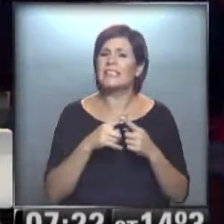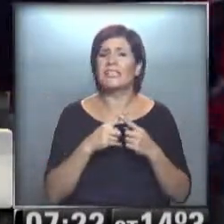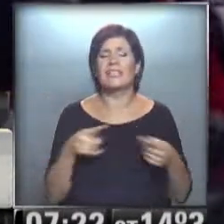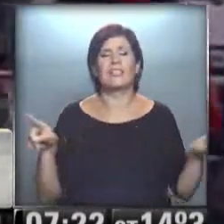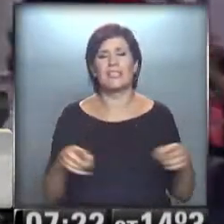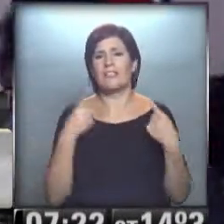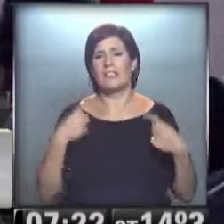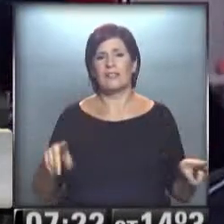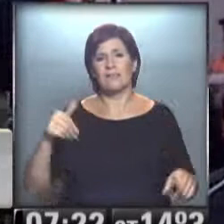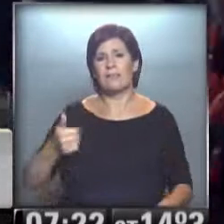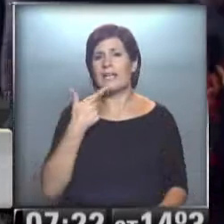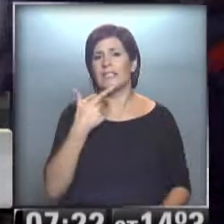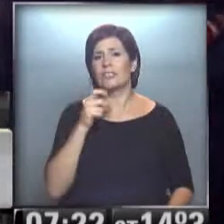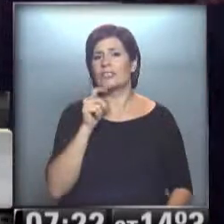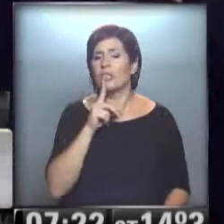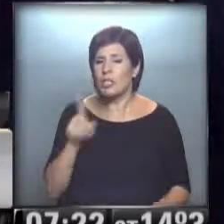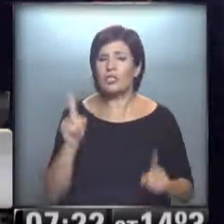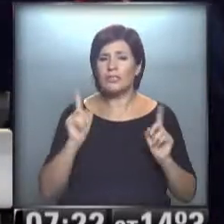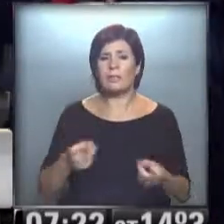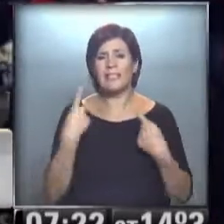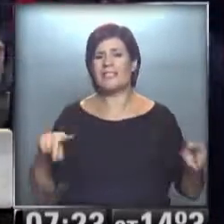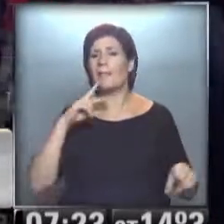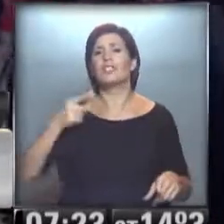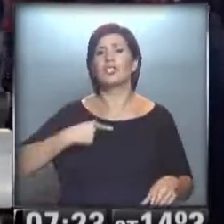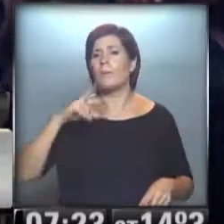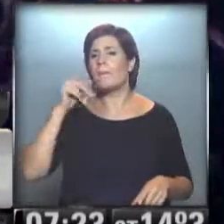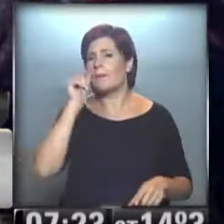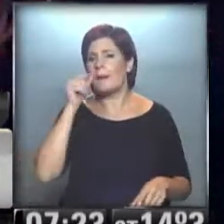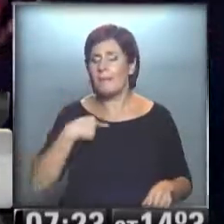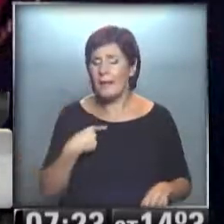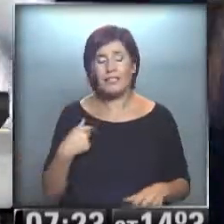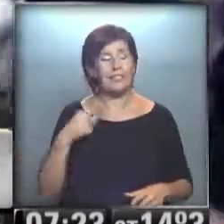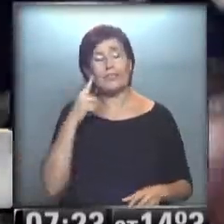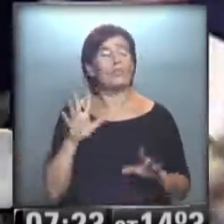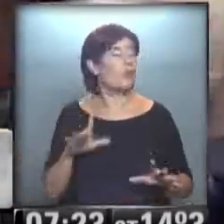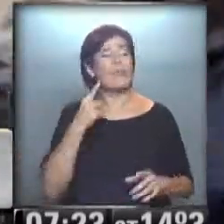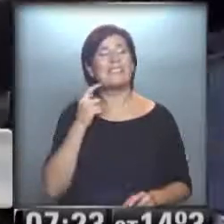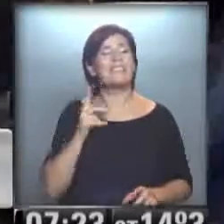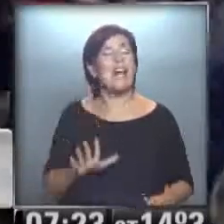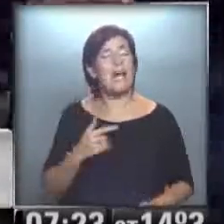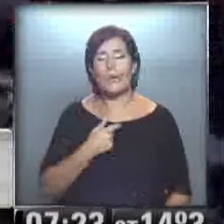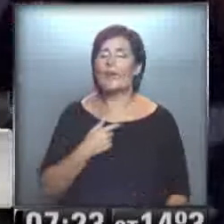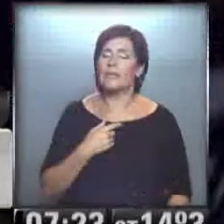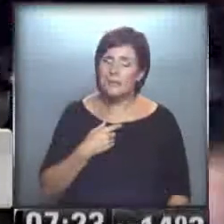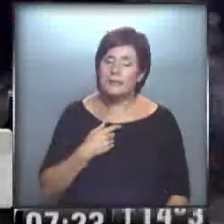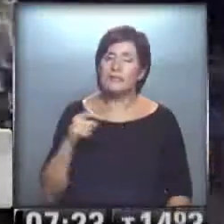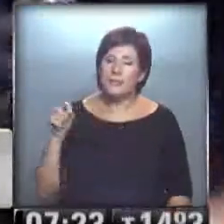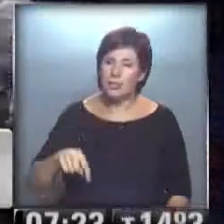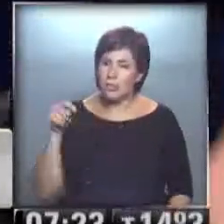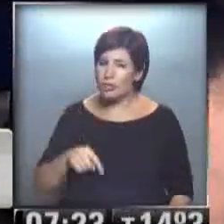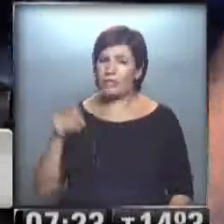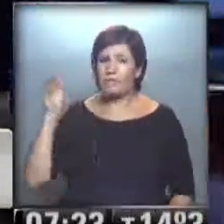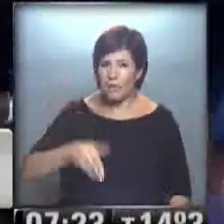nombre, Massot, gritando el nombre en papá, bueno, algo que nunca hubiese esperado. Como decía, hoy tuvo que venir a